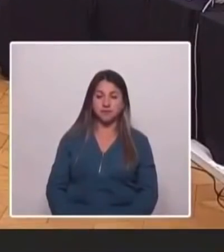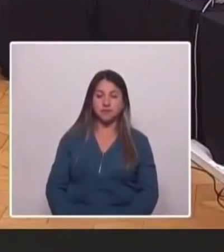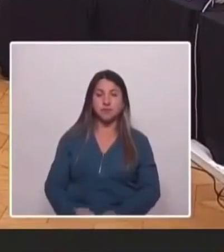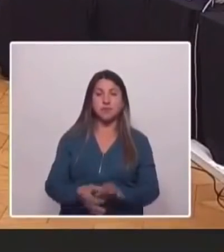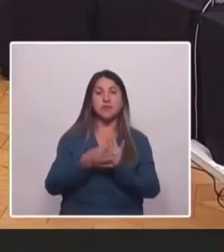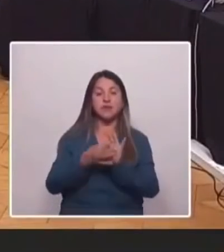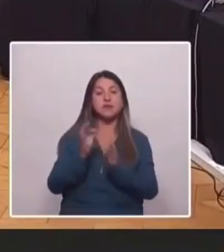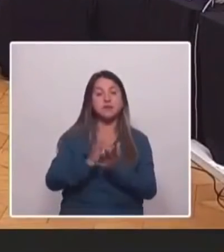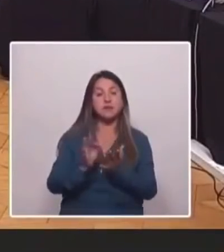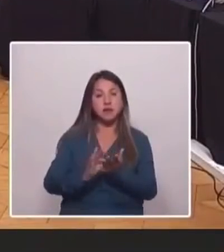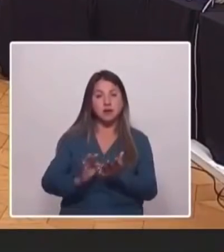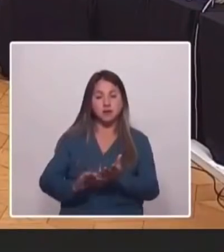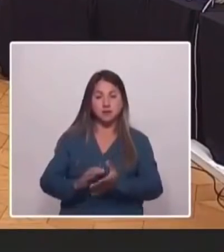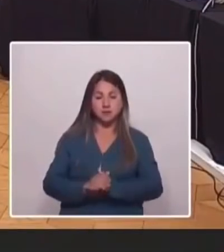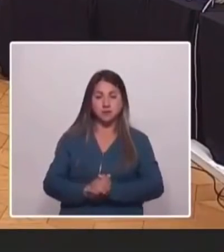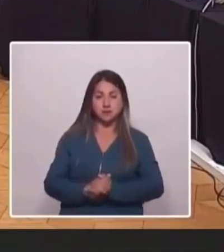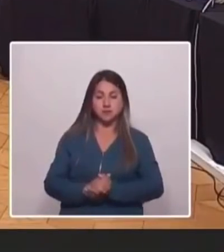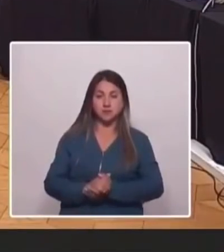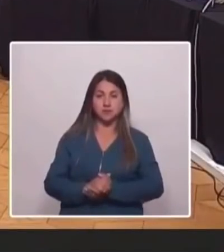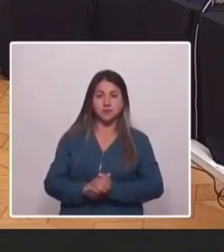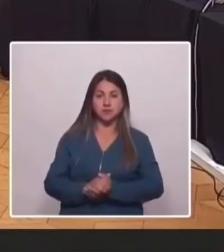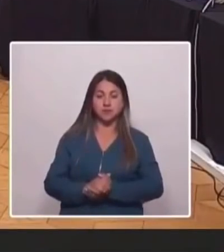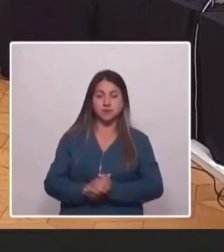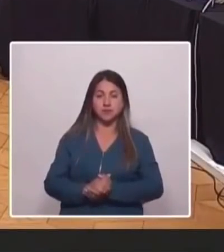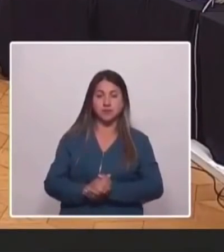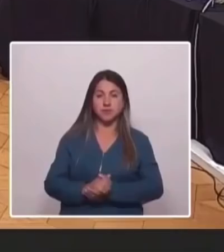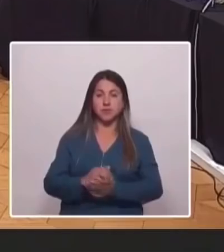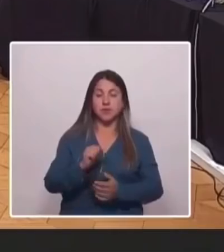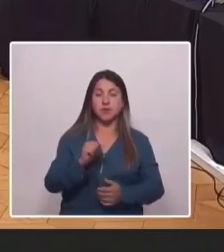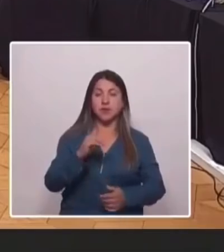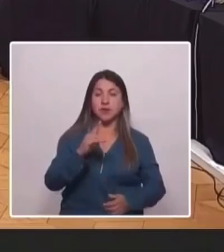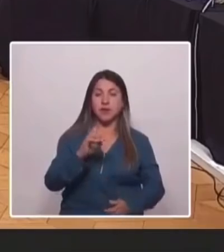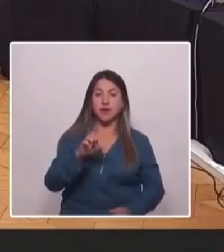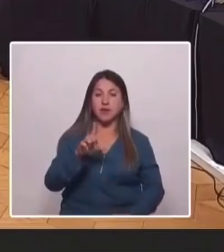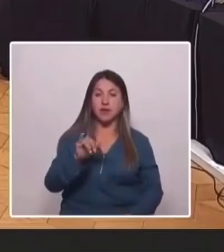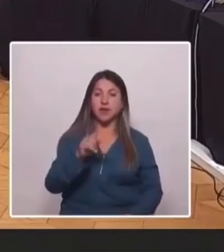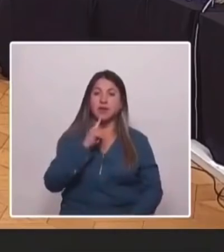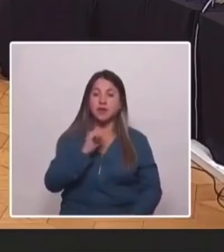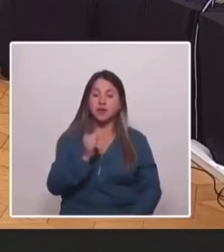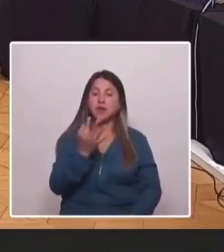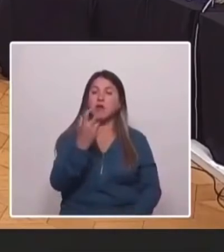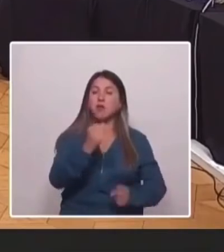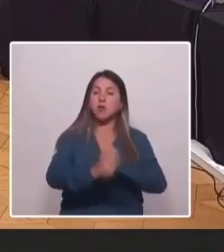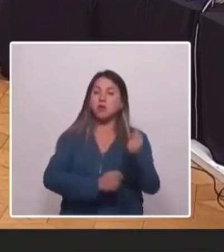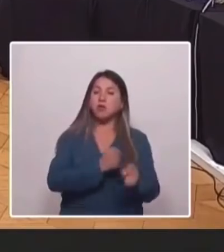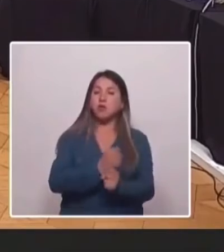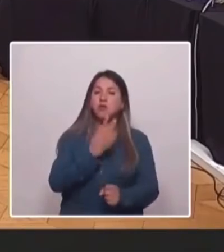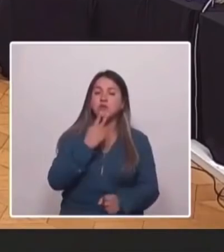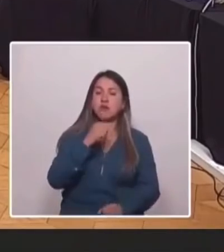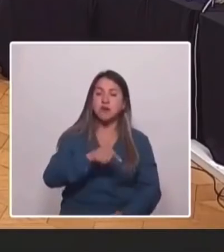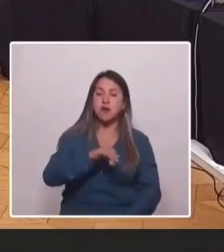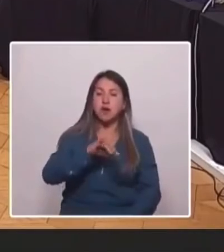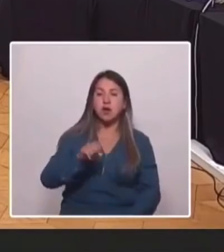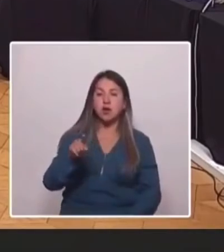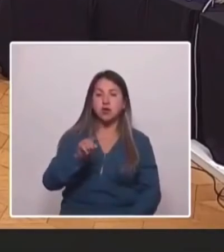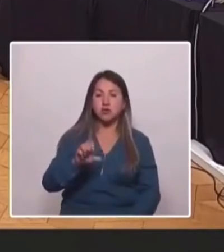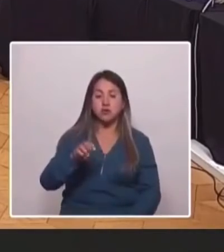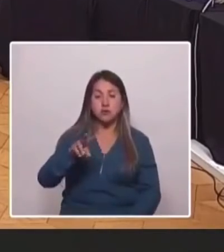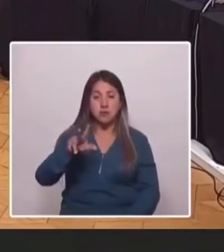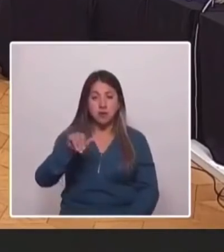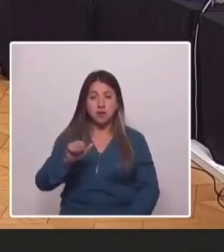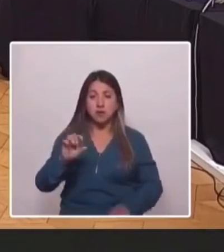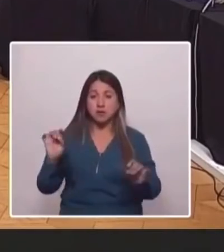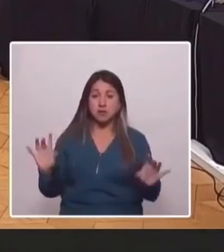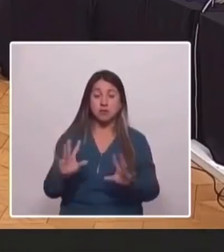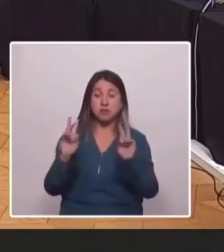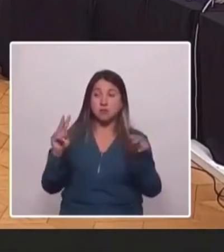región metropolitana y en diversas regiones del país es necesaria. Por último, señalar que no se pueden tomar decisiones sobre